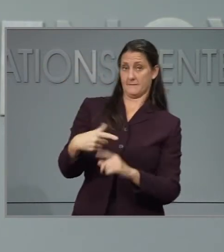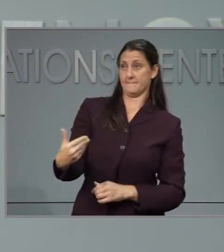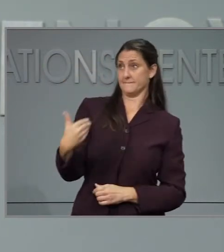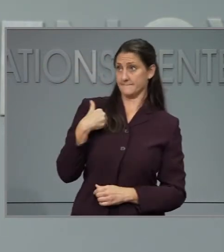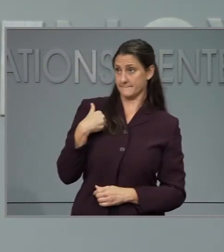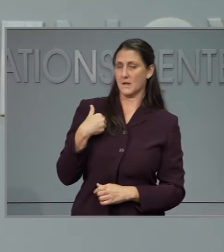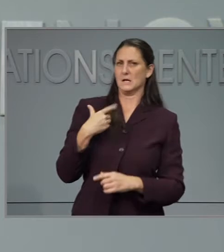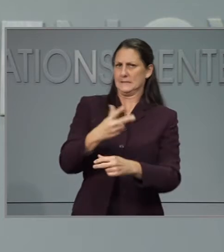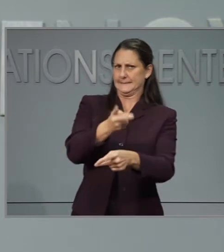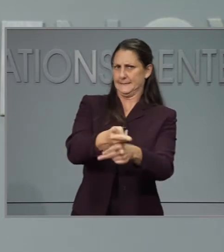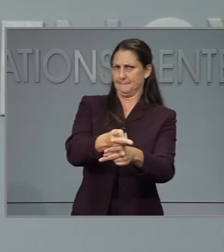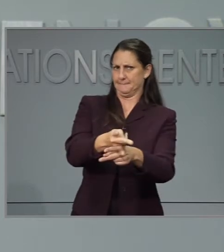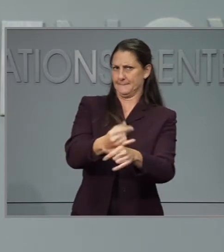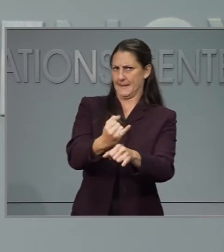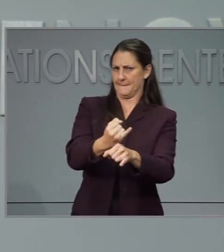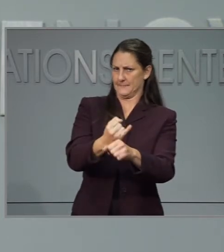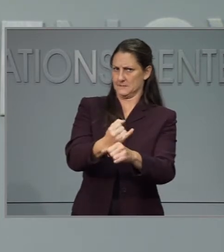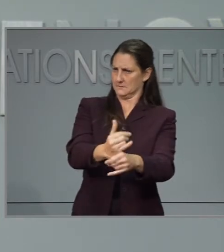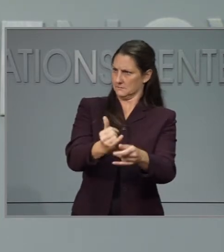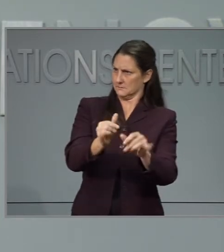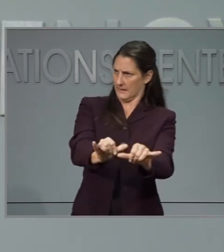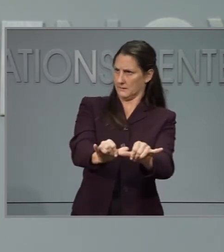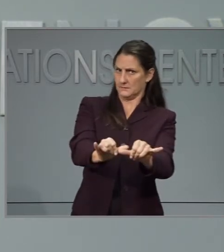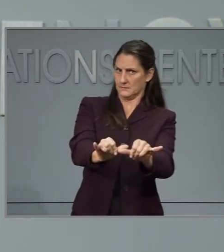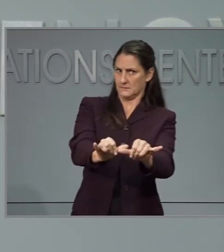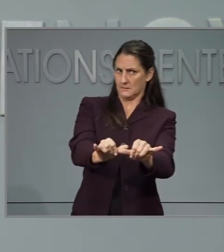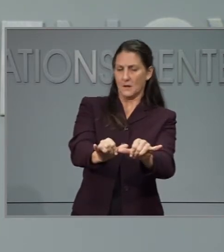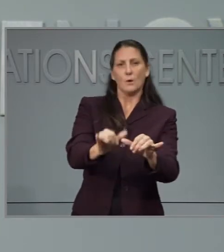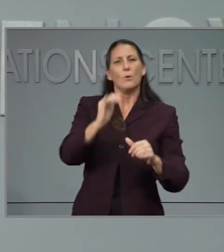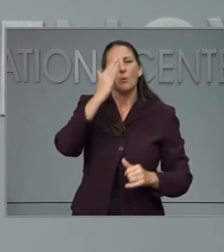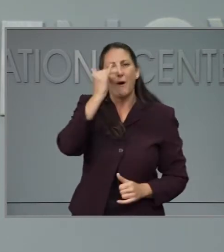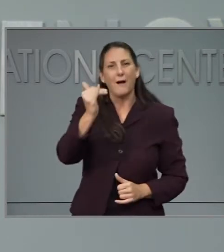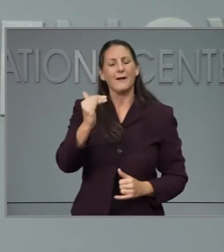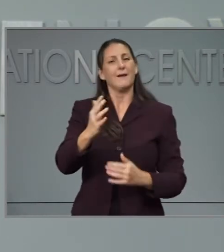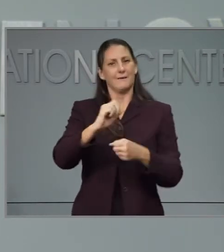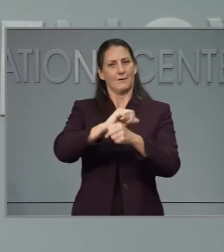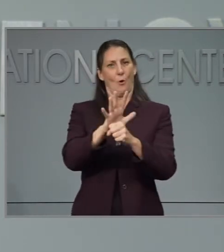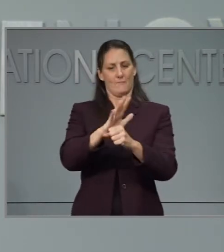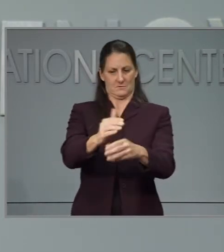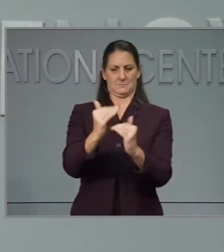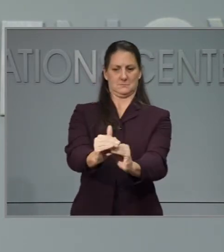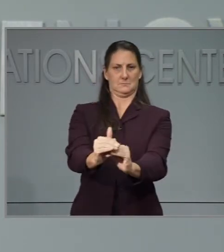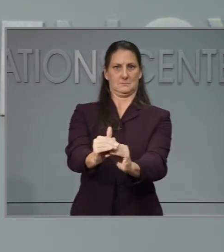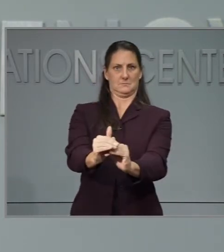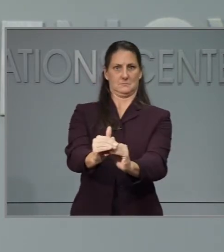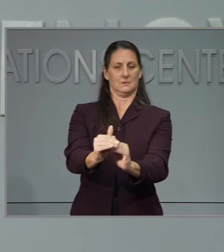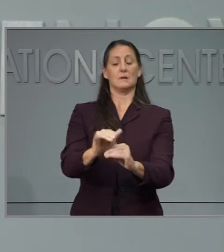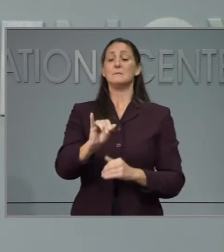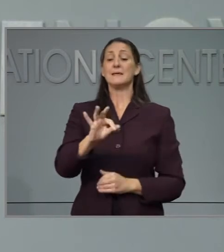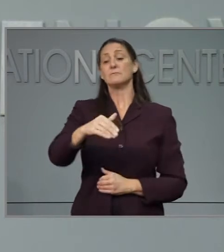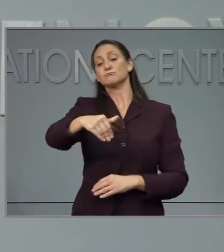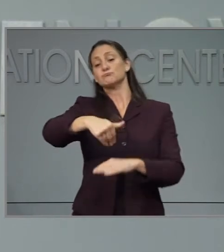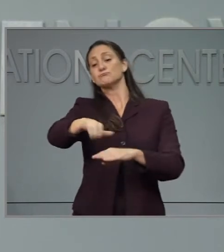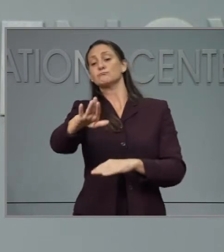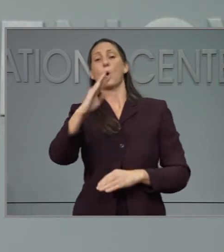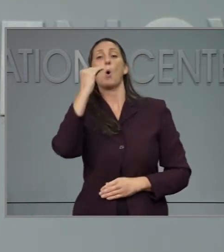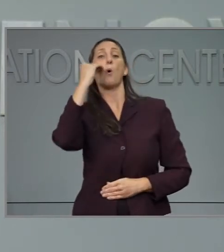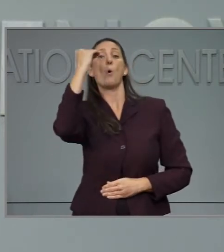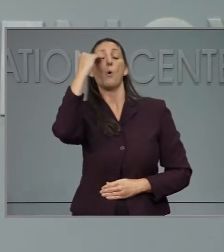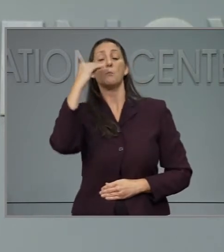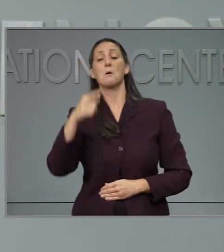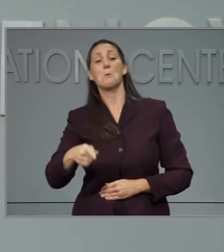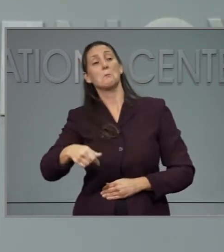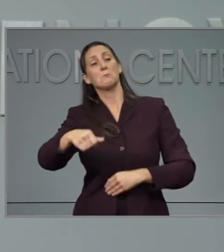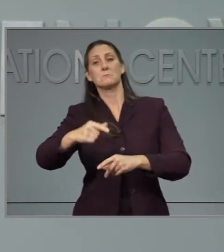que han sido expuestos, que se queden en el campus, porque de esta manera podemos contener el virus y que no salga a la